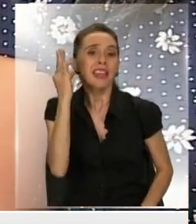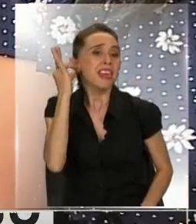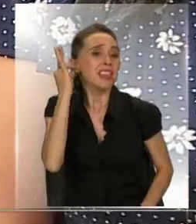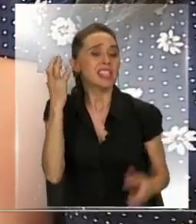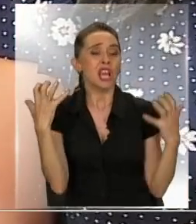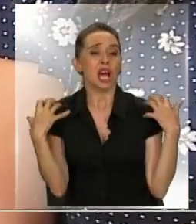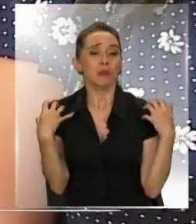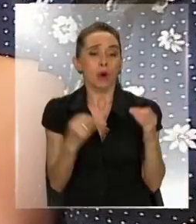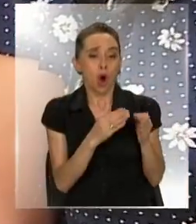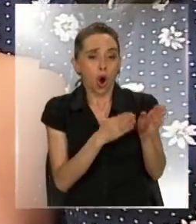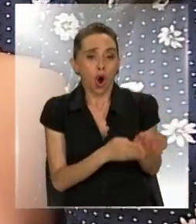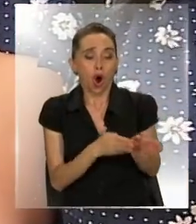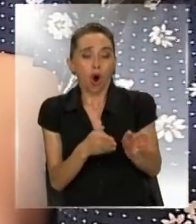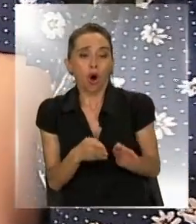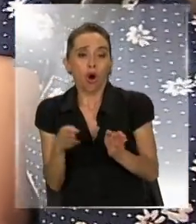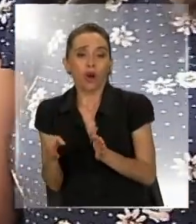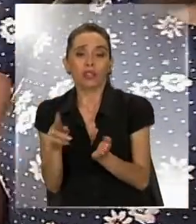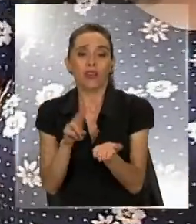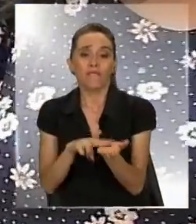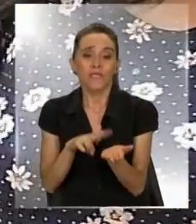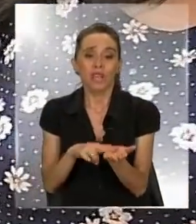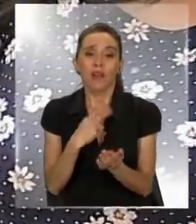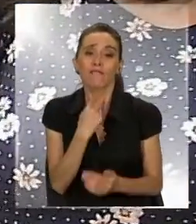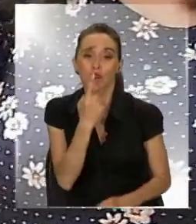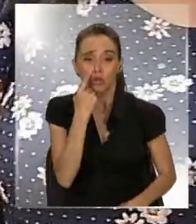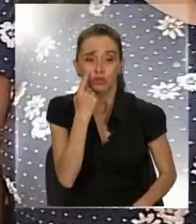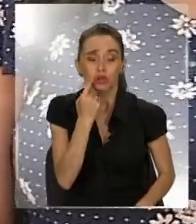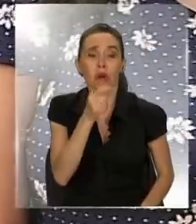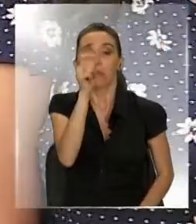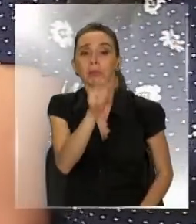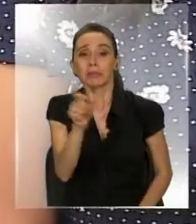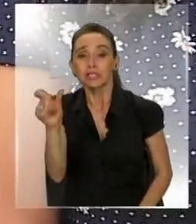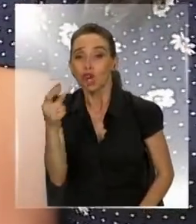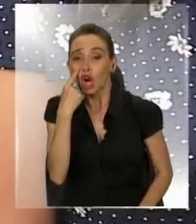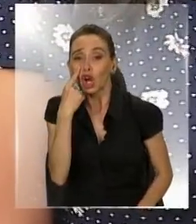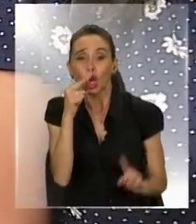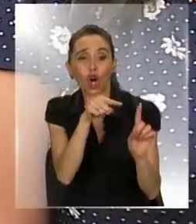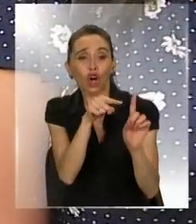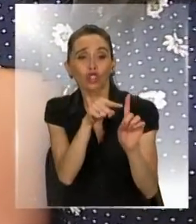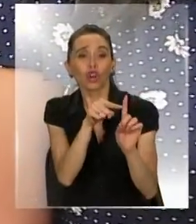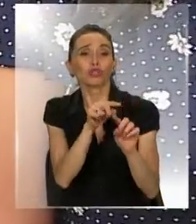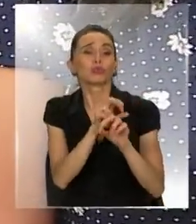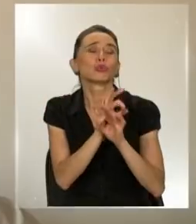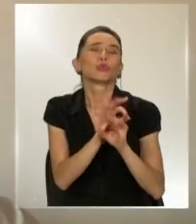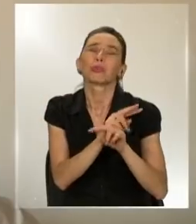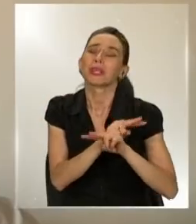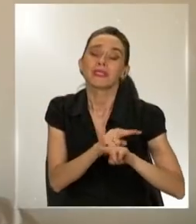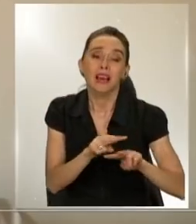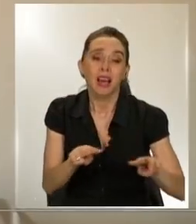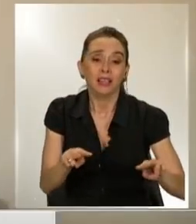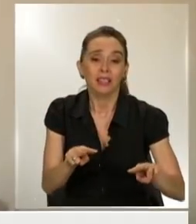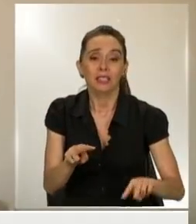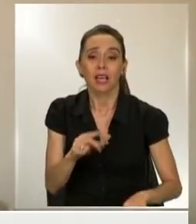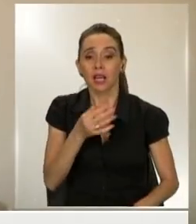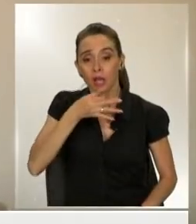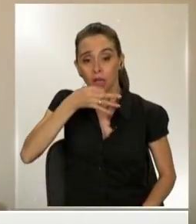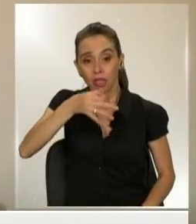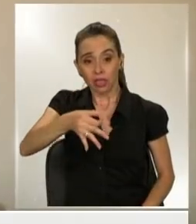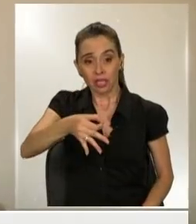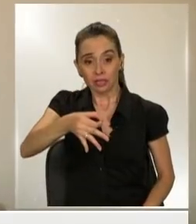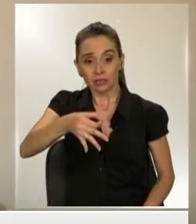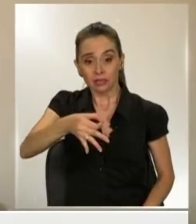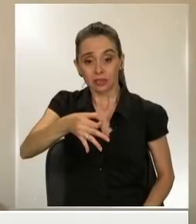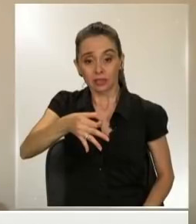responsable, muy ordenada. La verdad es que la gente que la conoce sabe que es súper tranquila. Primero que todo, señalar que